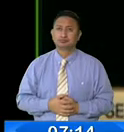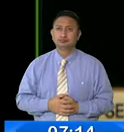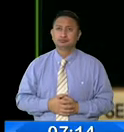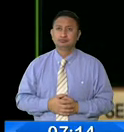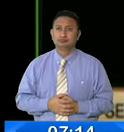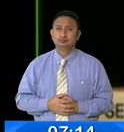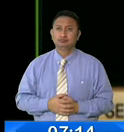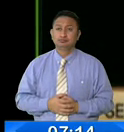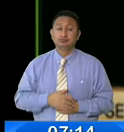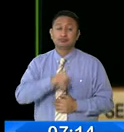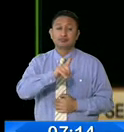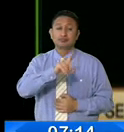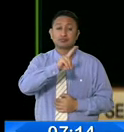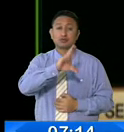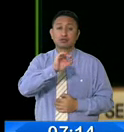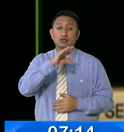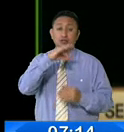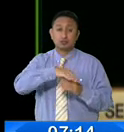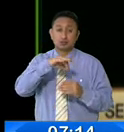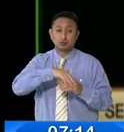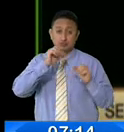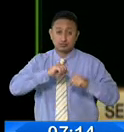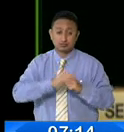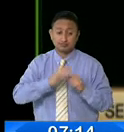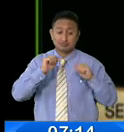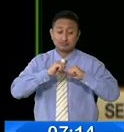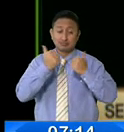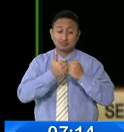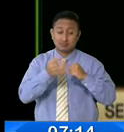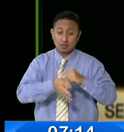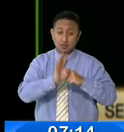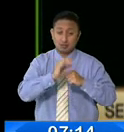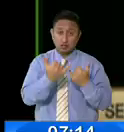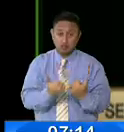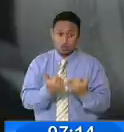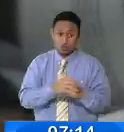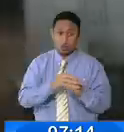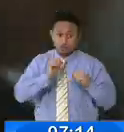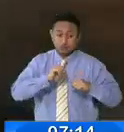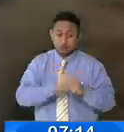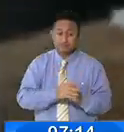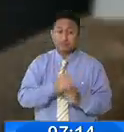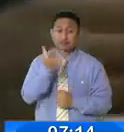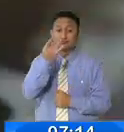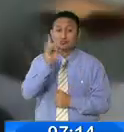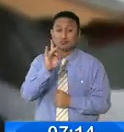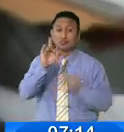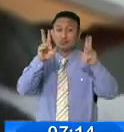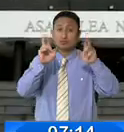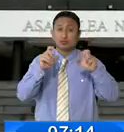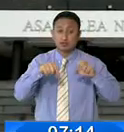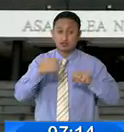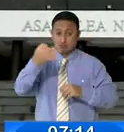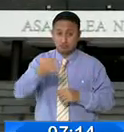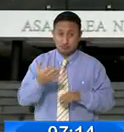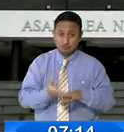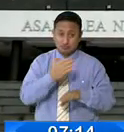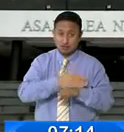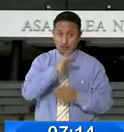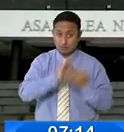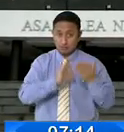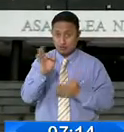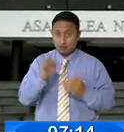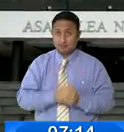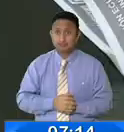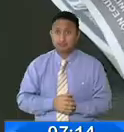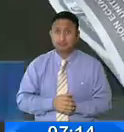Con 120 votos a favor, la Asamblea Nacional resolvió ratificarse en 18 textos originalmente aprobados por el Pleno